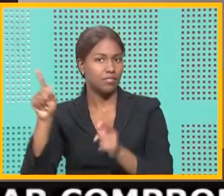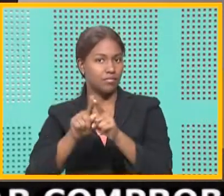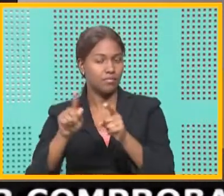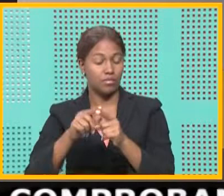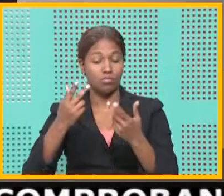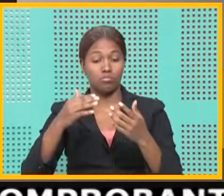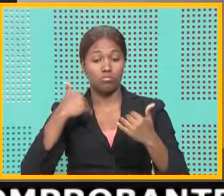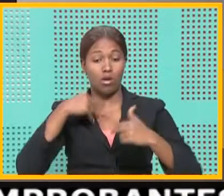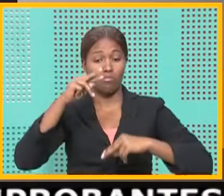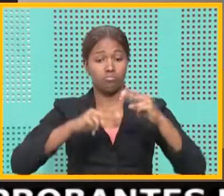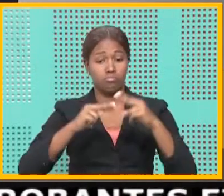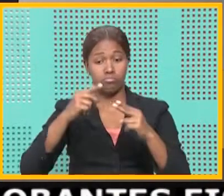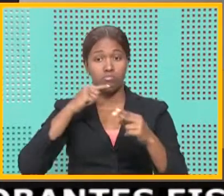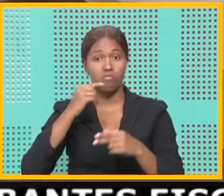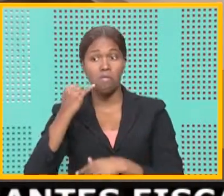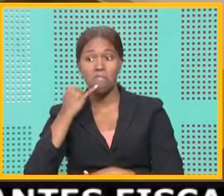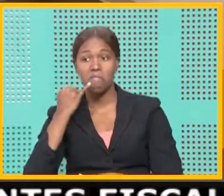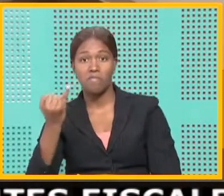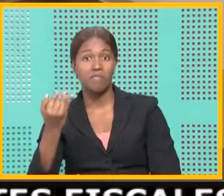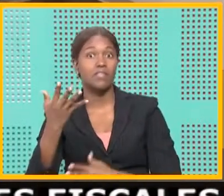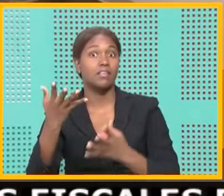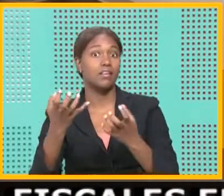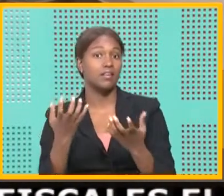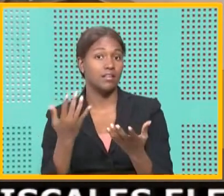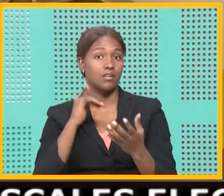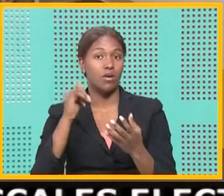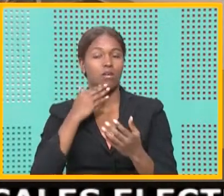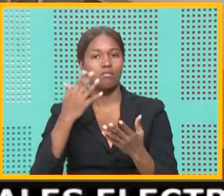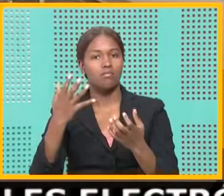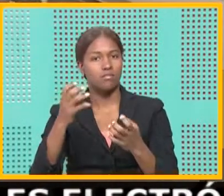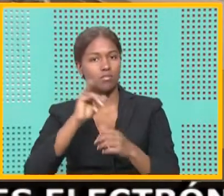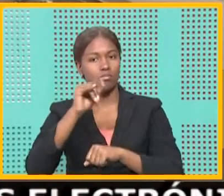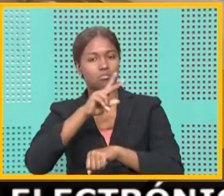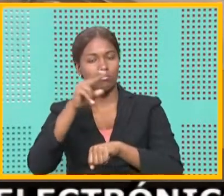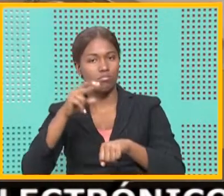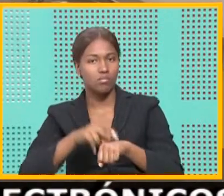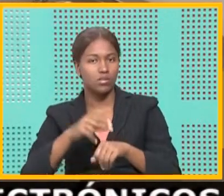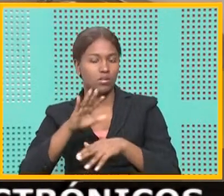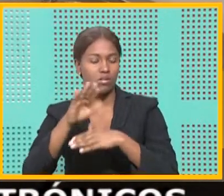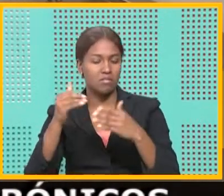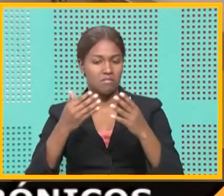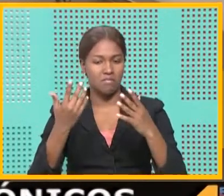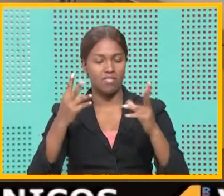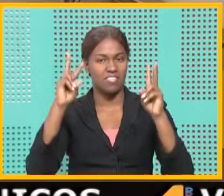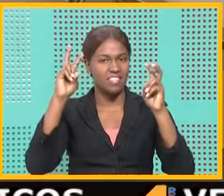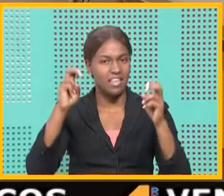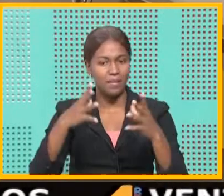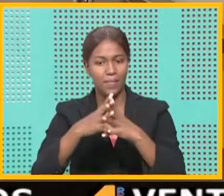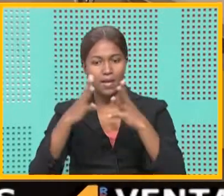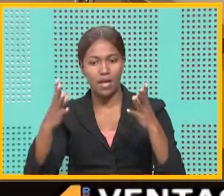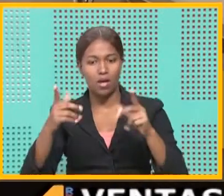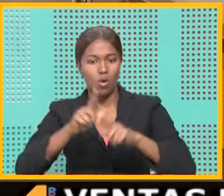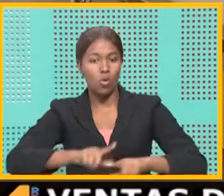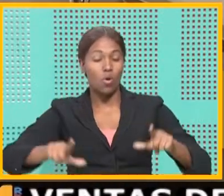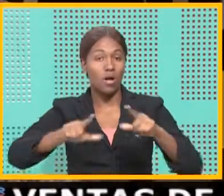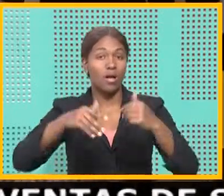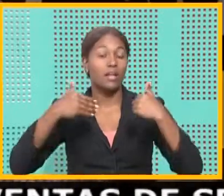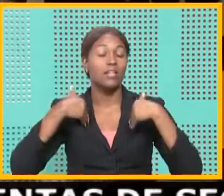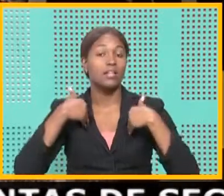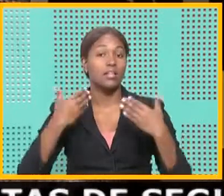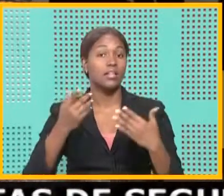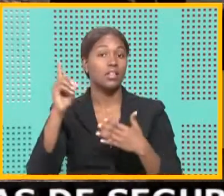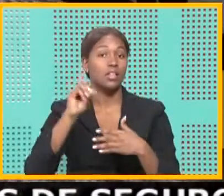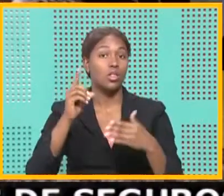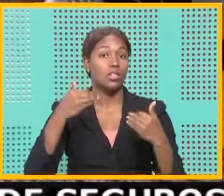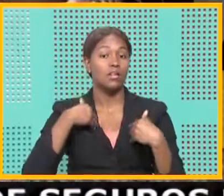infraestructura envidiable, de uno de los países que tiene mejor infraestructura de toda la región en términos de la cantidad de escenarios donde tienen